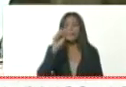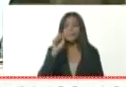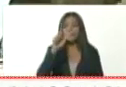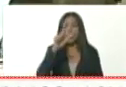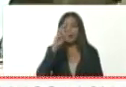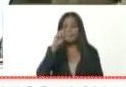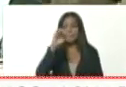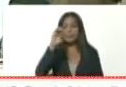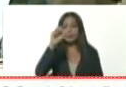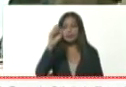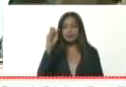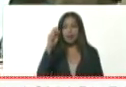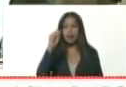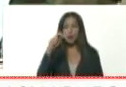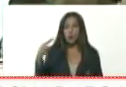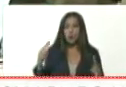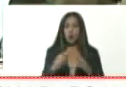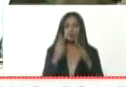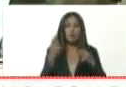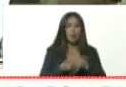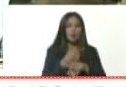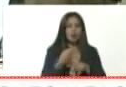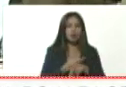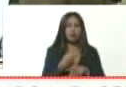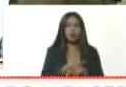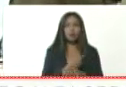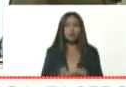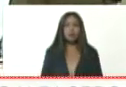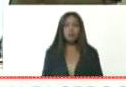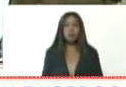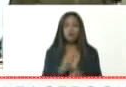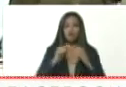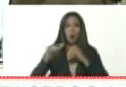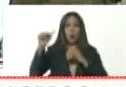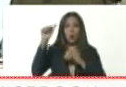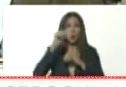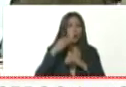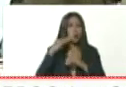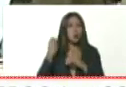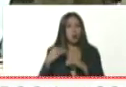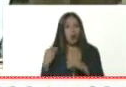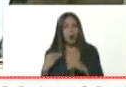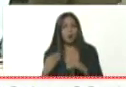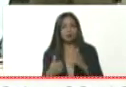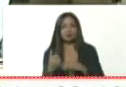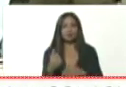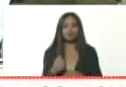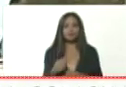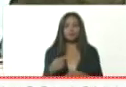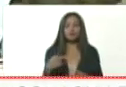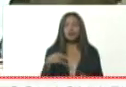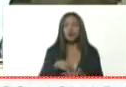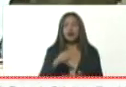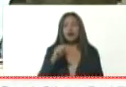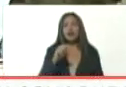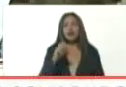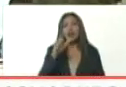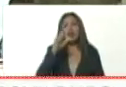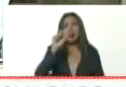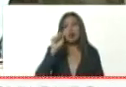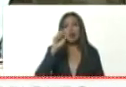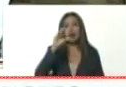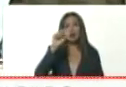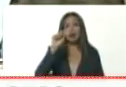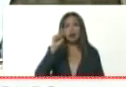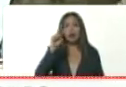encuentra nuestro gobernador el bambino mayor el bambino de oro rafael lacava para